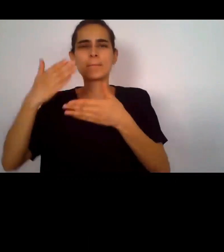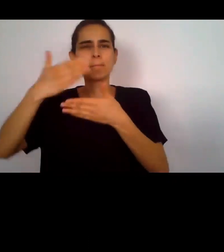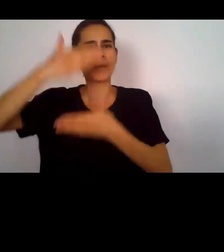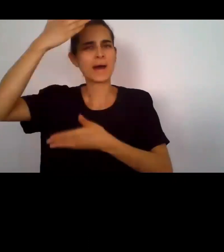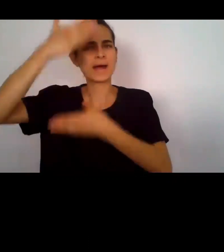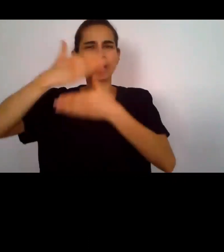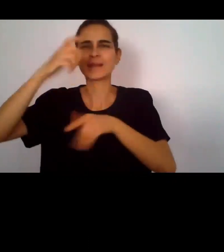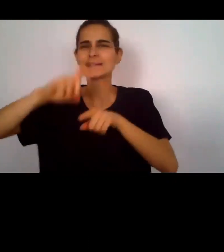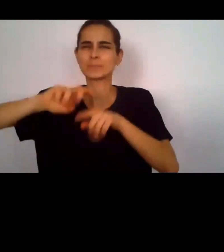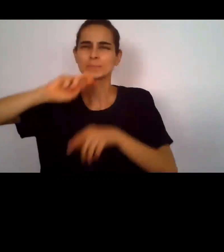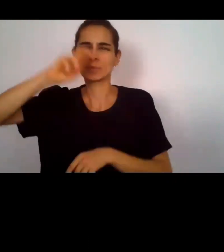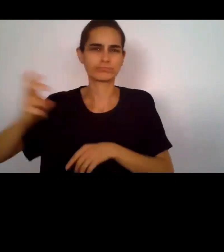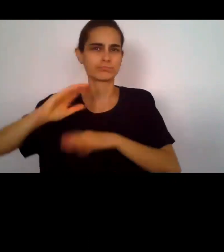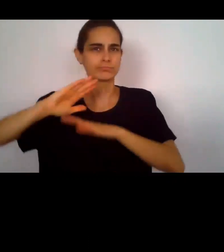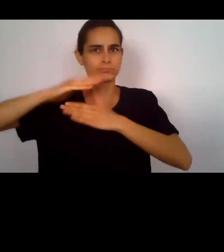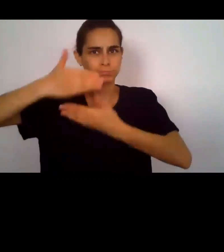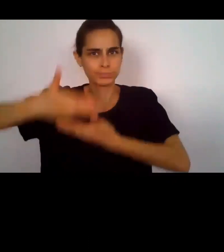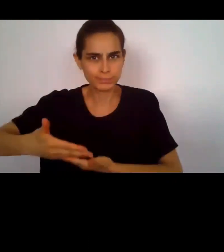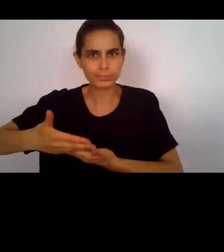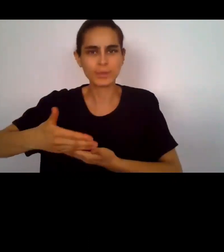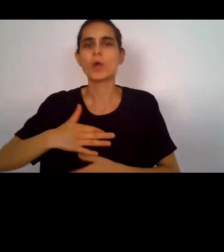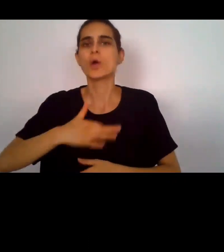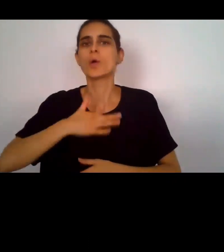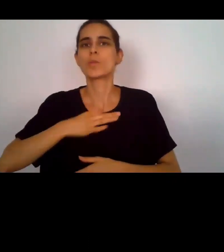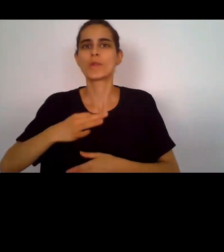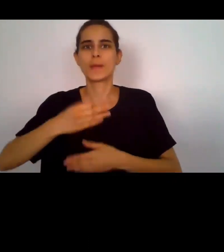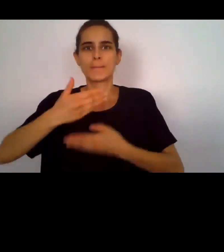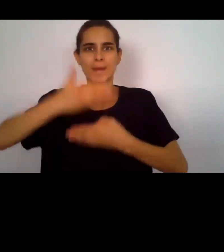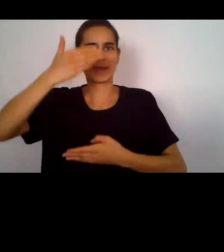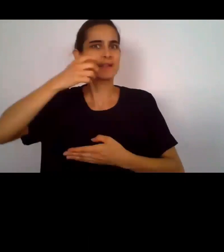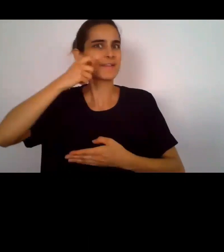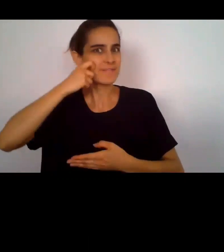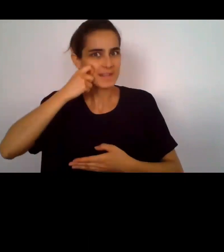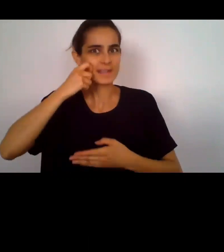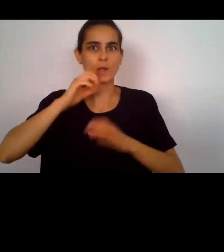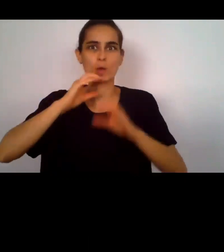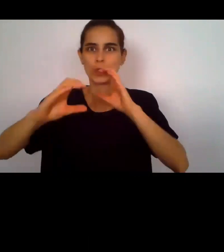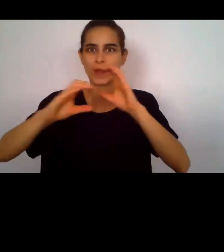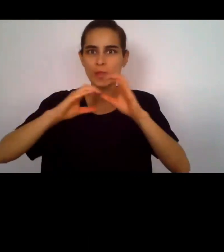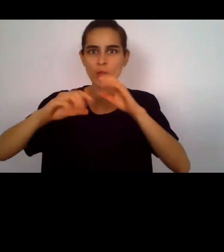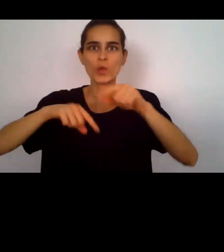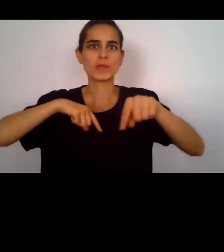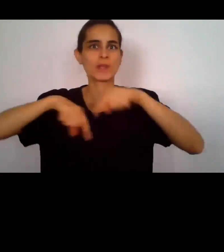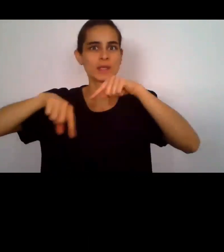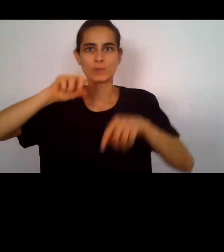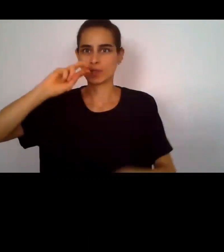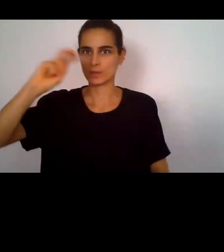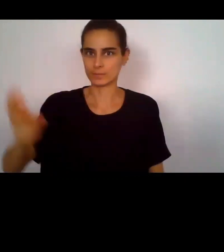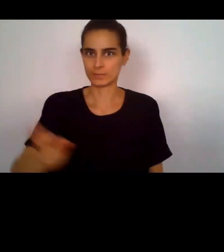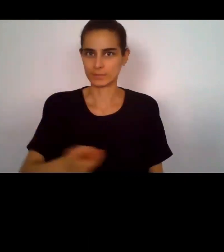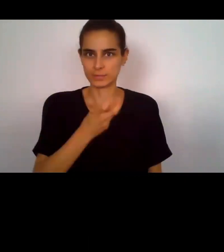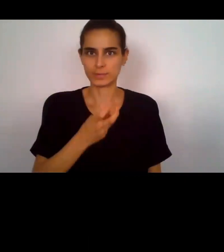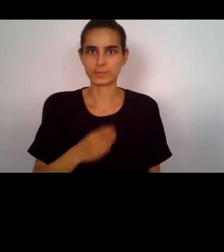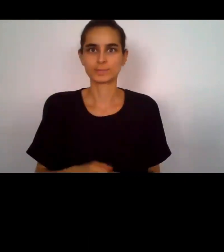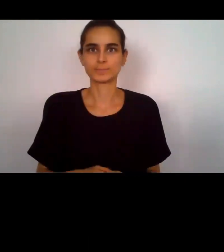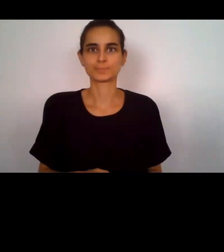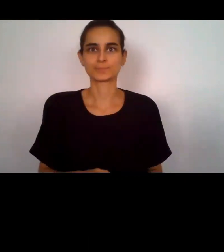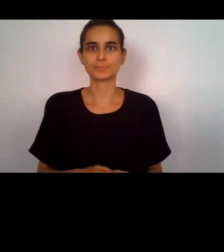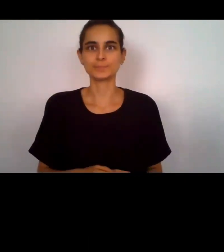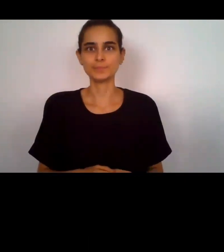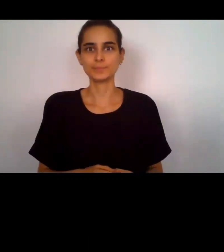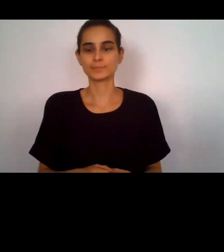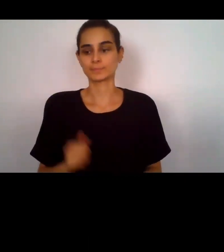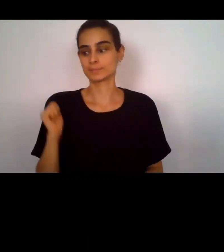sean físicas, de comunicación, de transporte, etcétera. Desde hace más de 3 años,